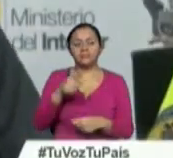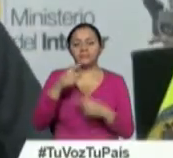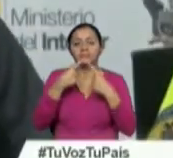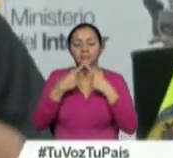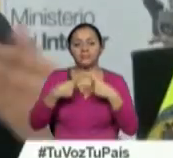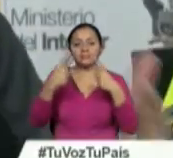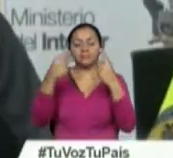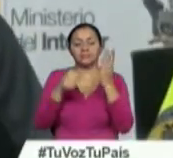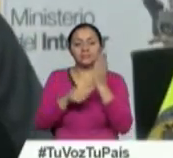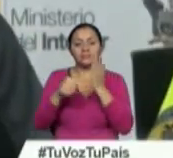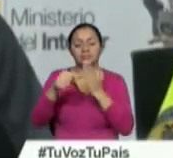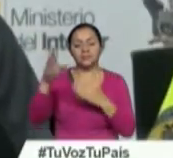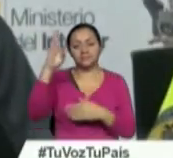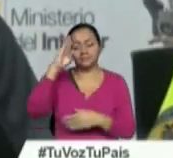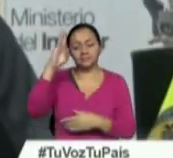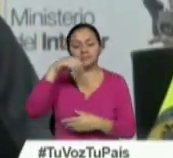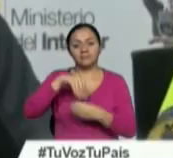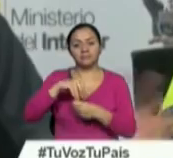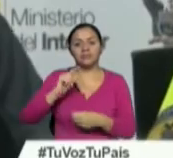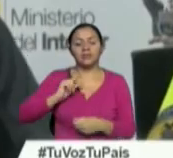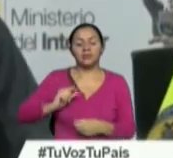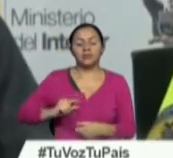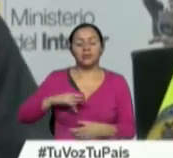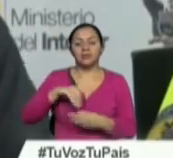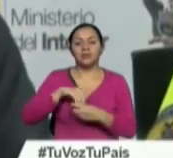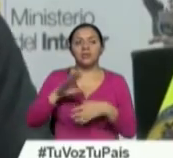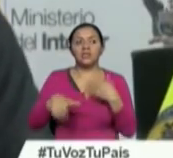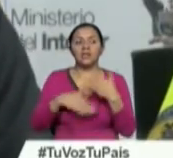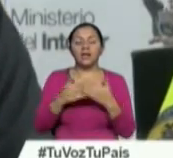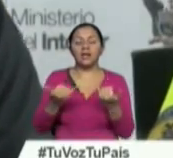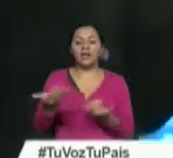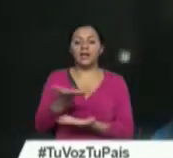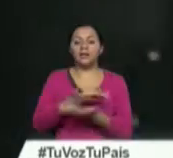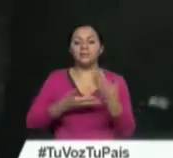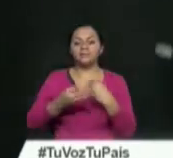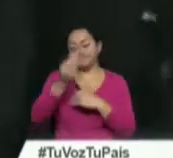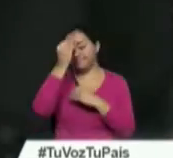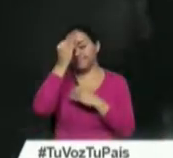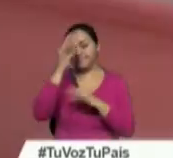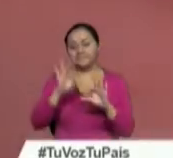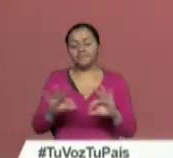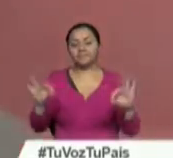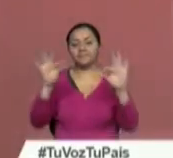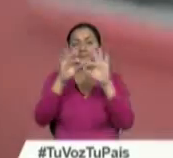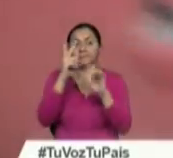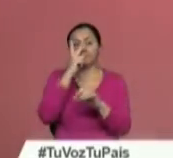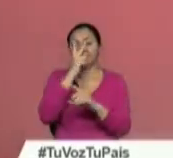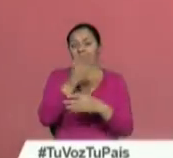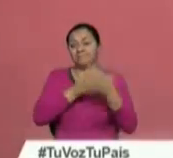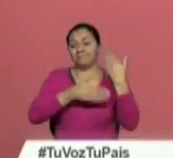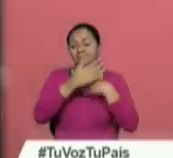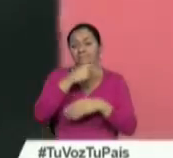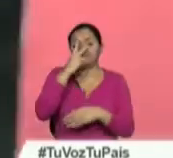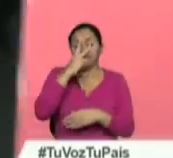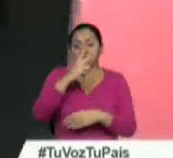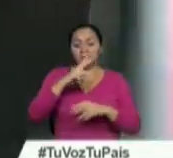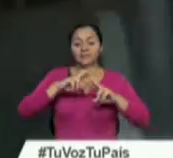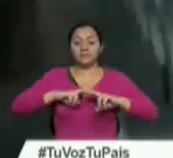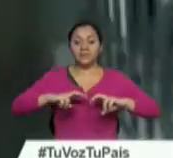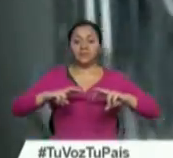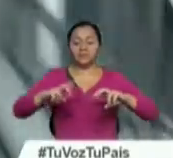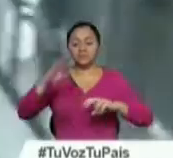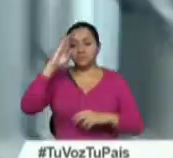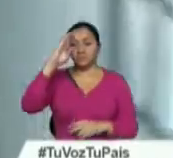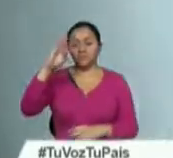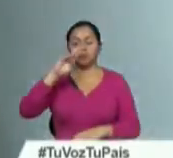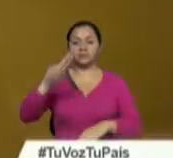Fuentes, ministro del Interior, dio detalles de 2 operativos de relevancia realizados en los últimos días por unidades investigativas de la